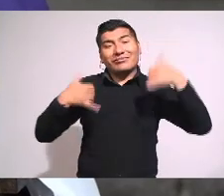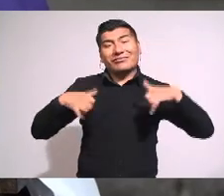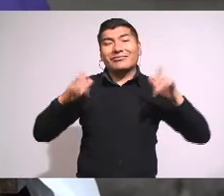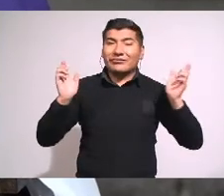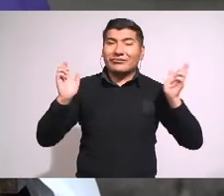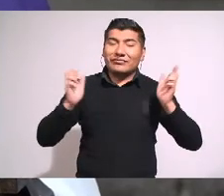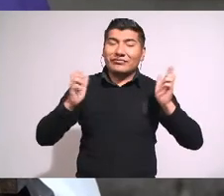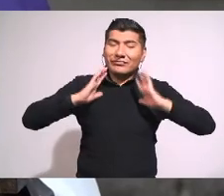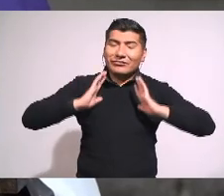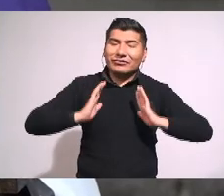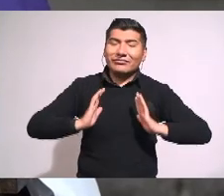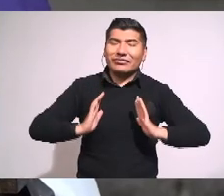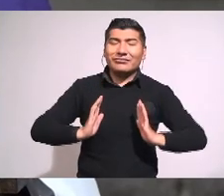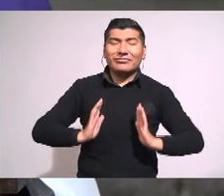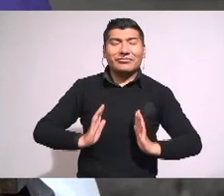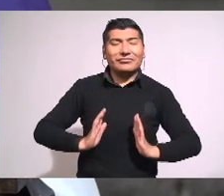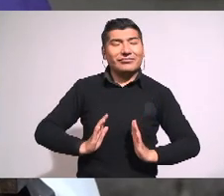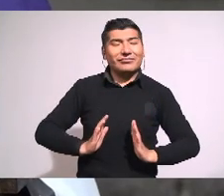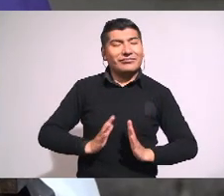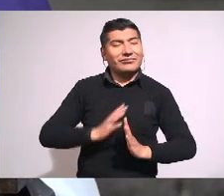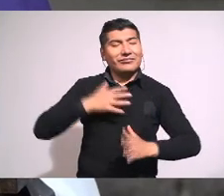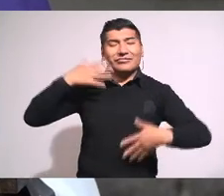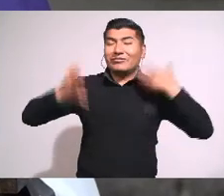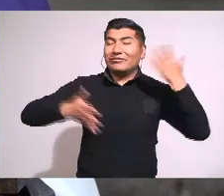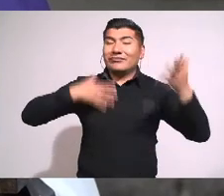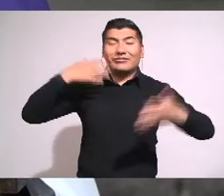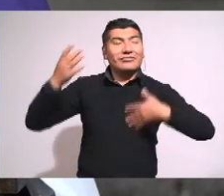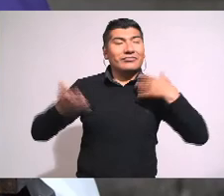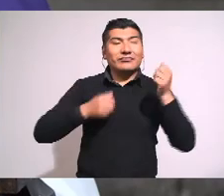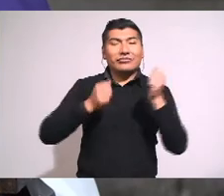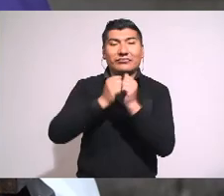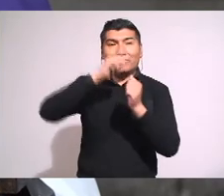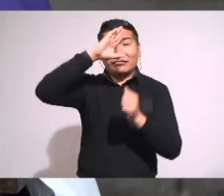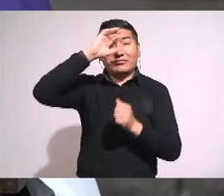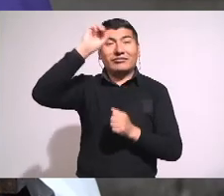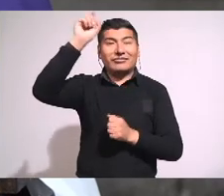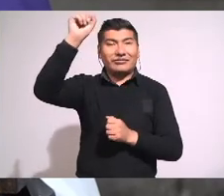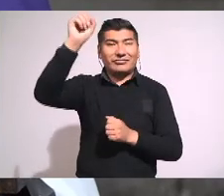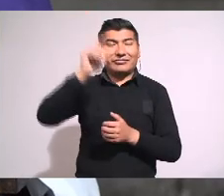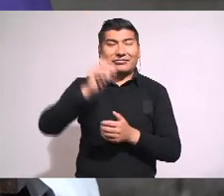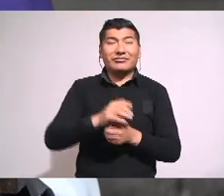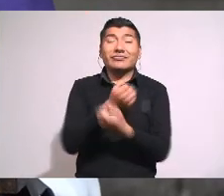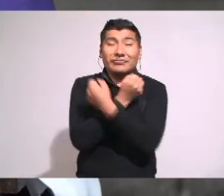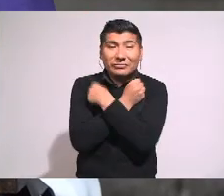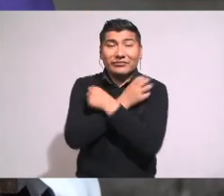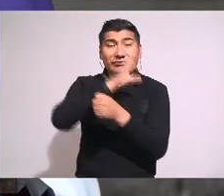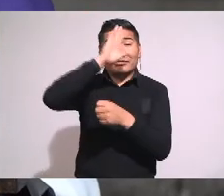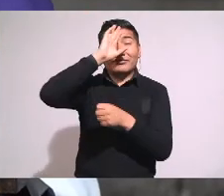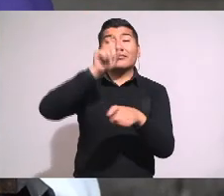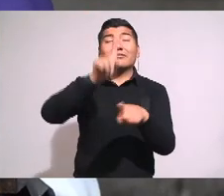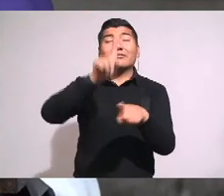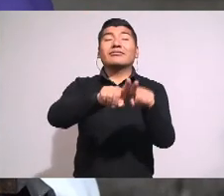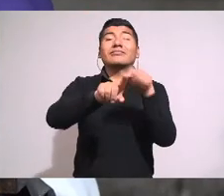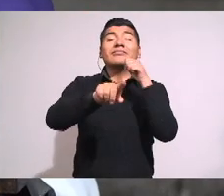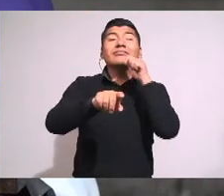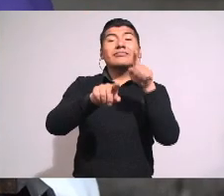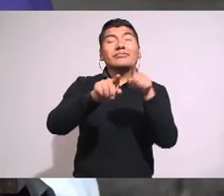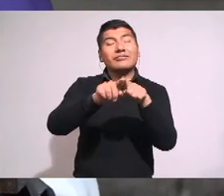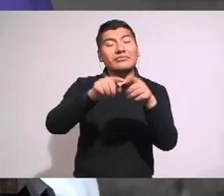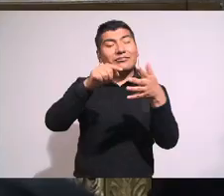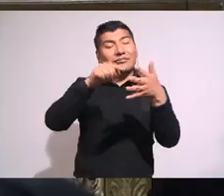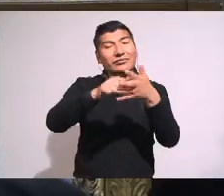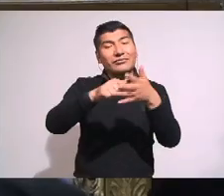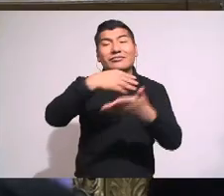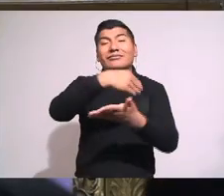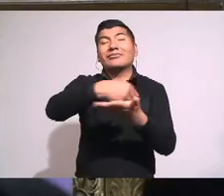plenamente de la plena felicidad junto a Él. Queridos hermanos, ahí está la